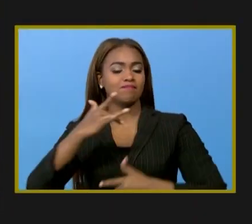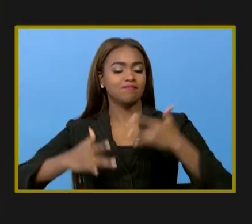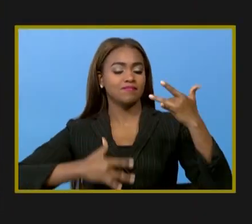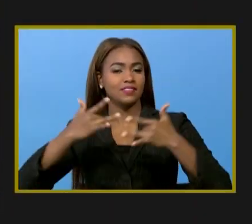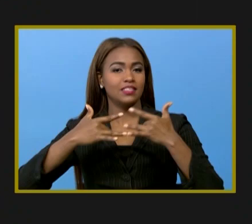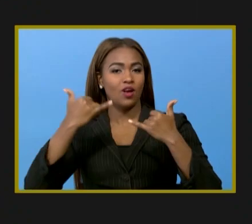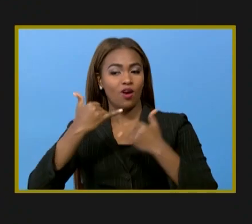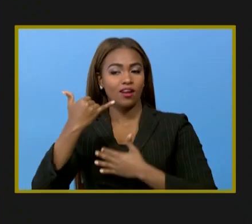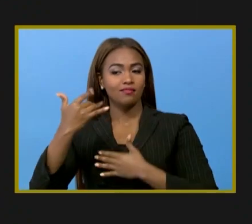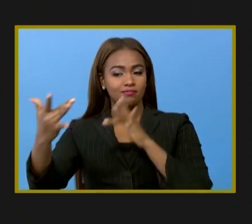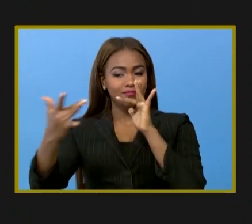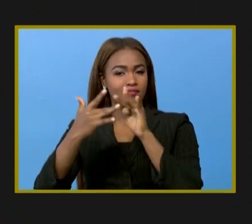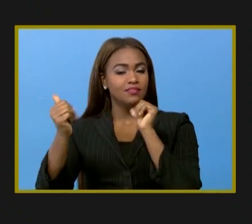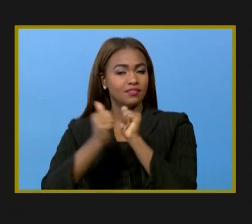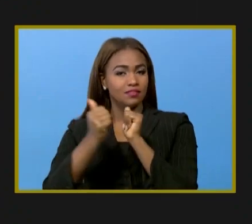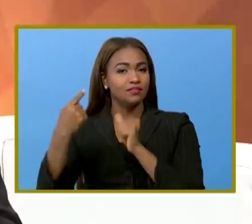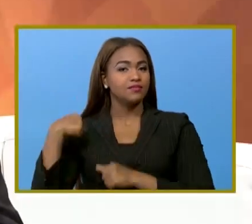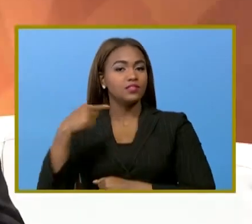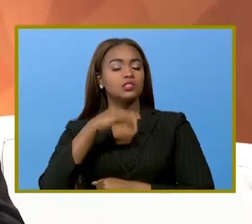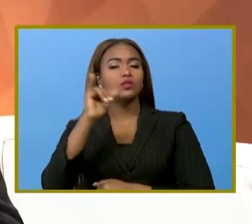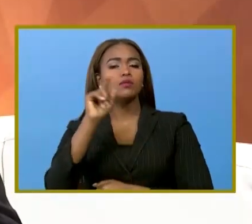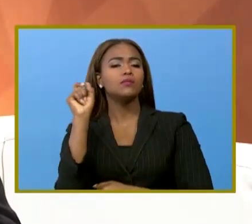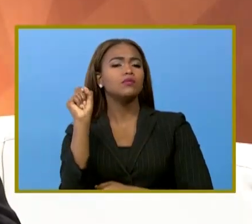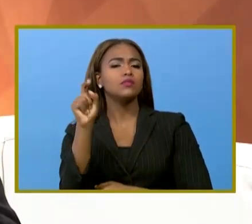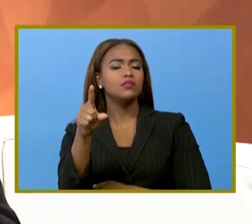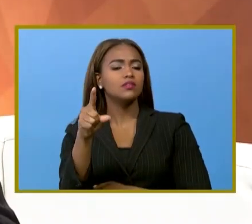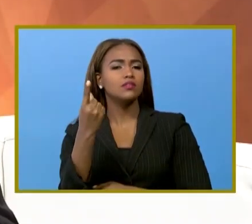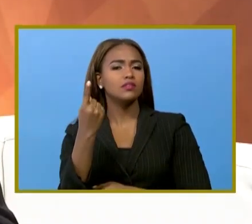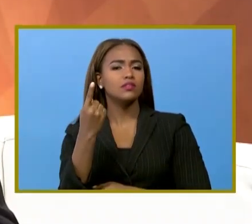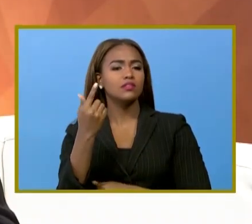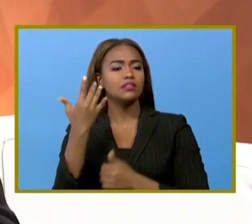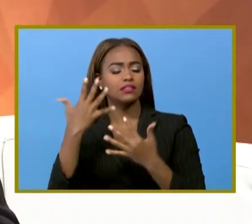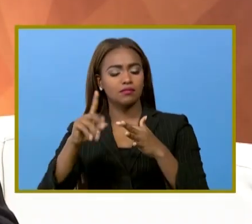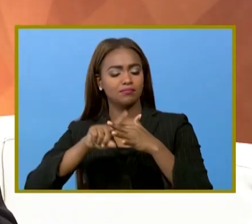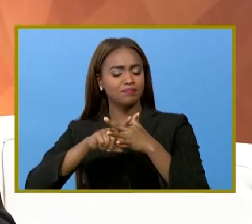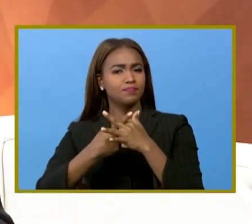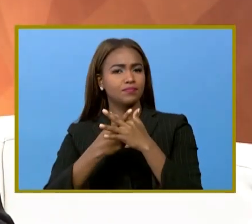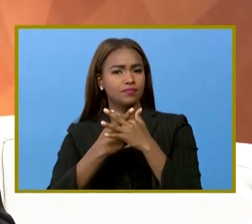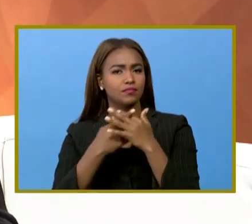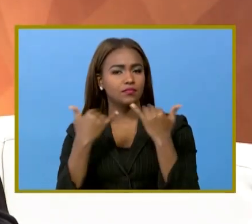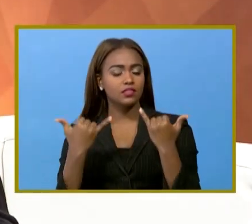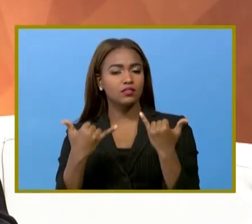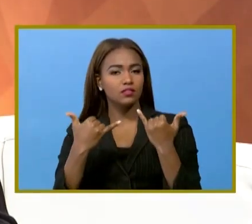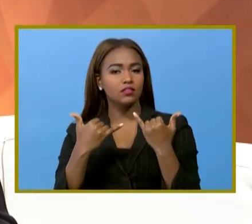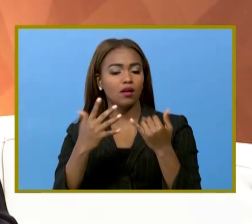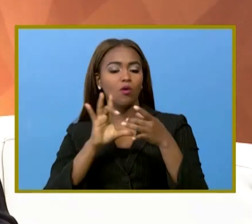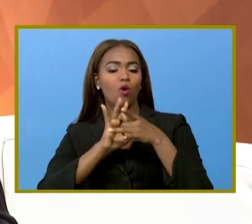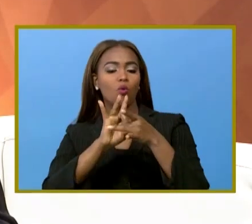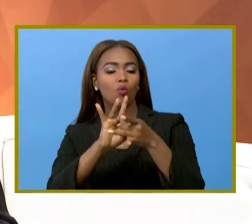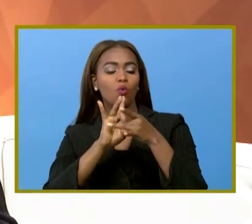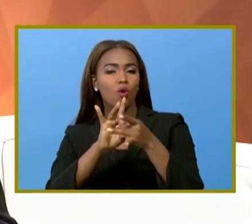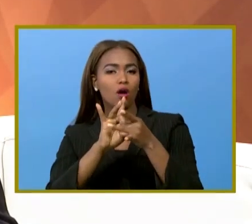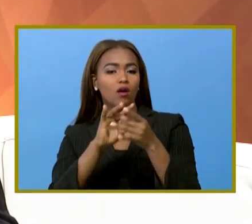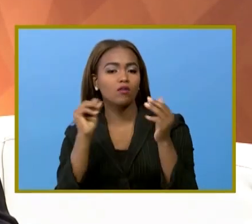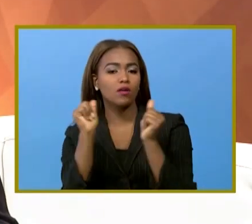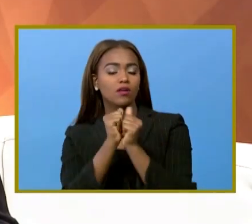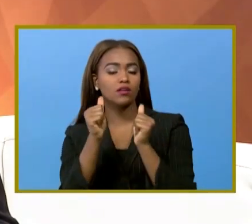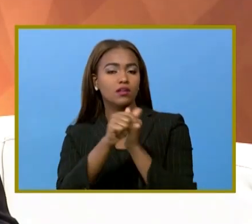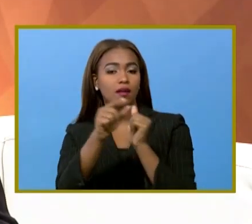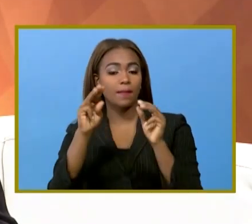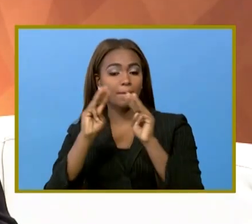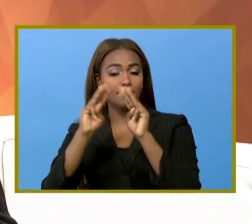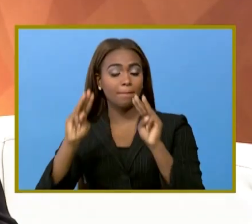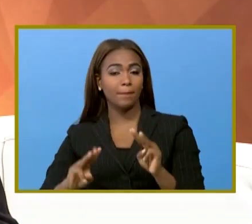tener este contacto contigo y preguntarte, ¿se ha empezado ya un acercamiento con el